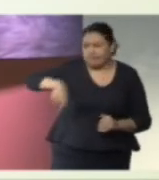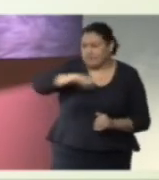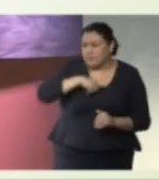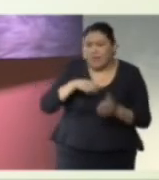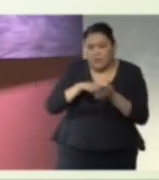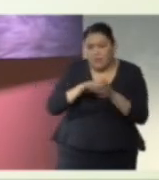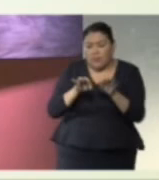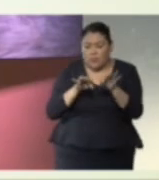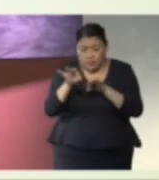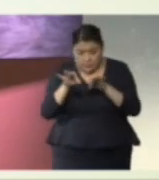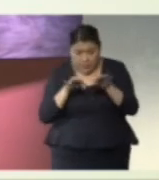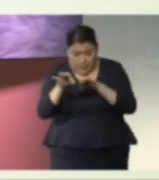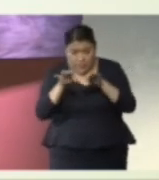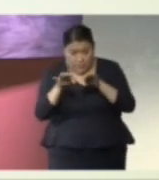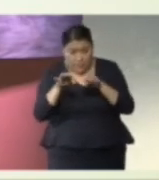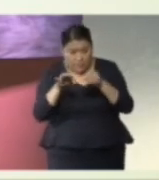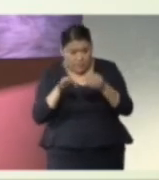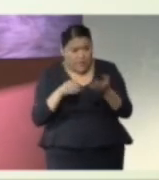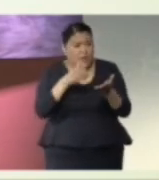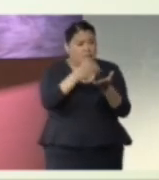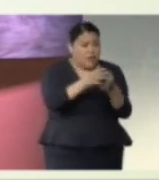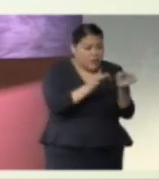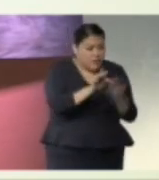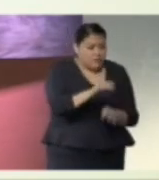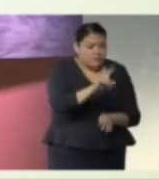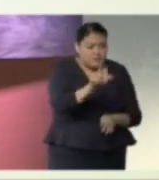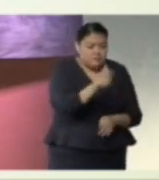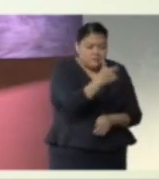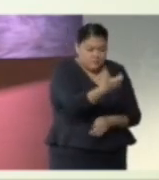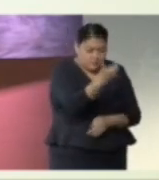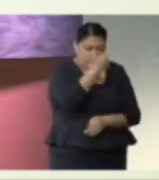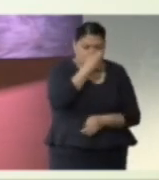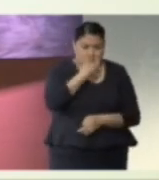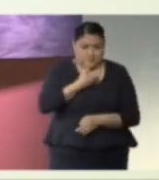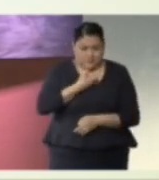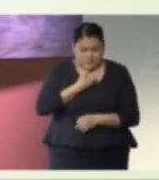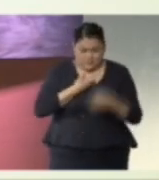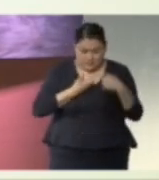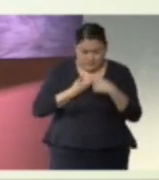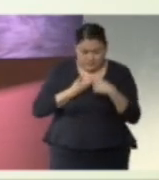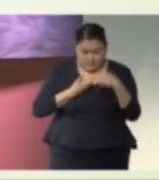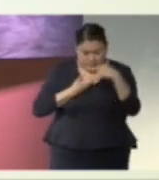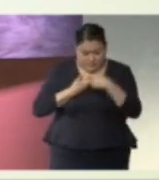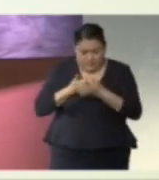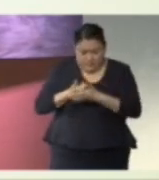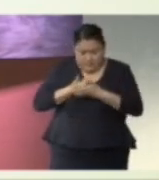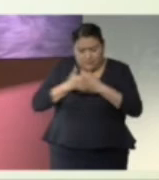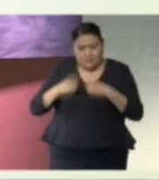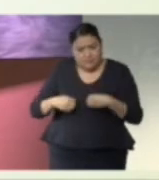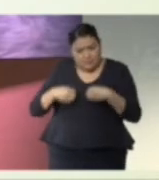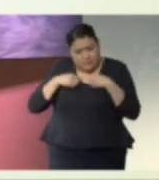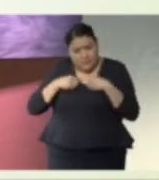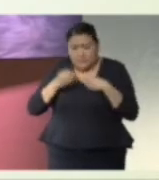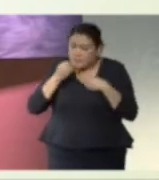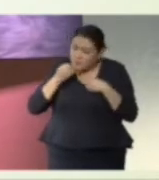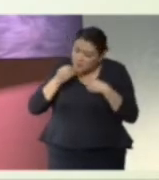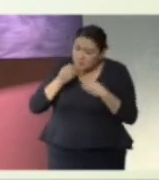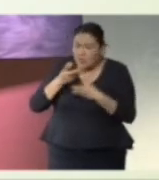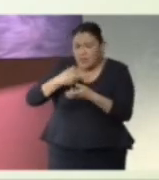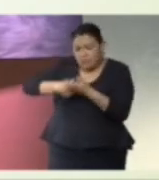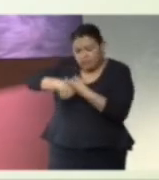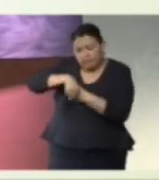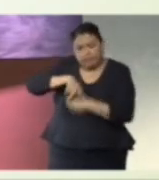de un bienestar por el ingreso que este representa, ¿sí? O sea, el tener posibilidades de obtener